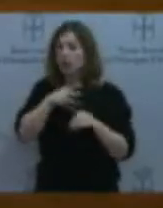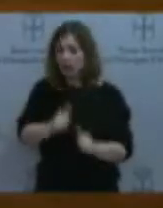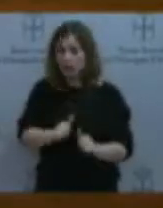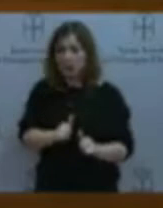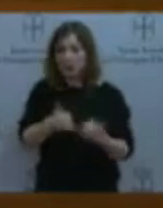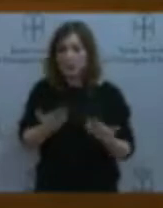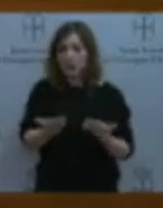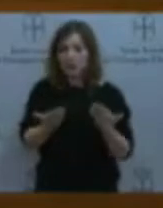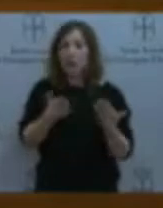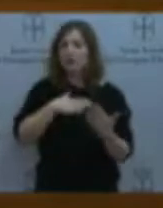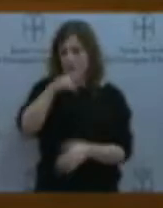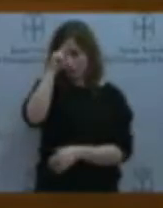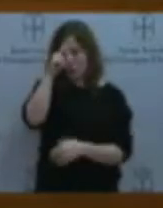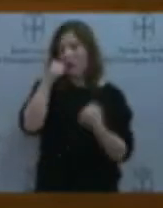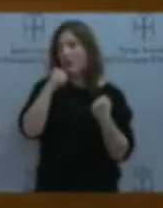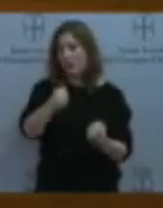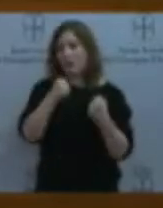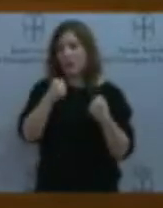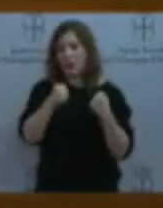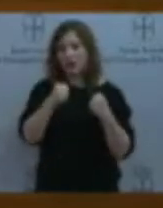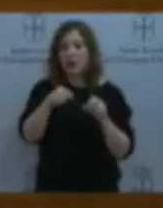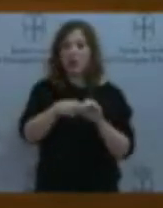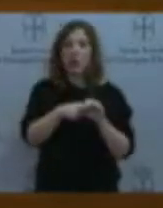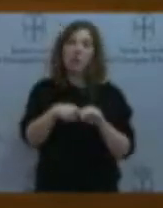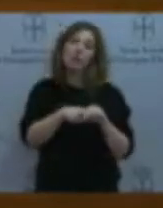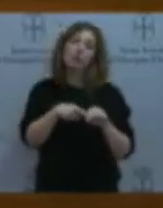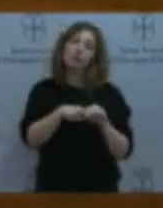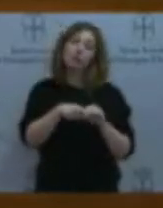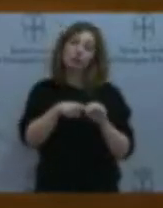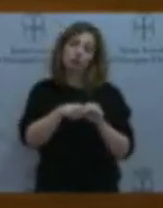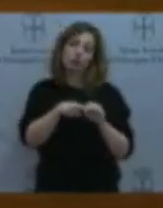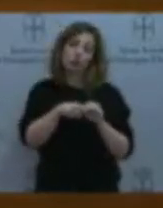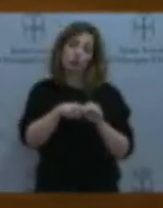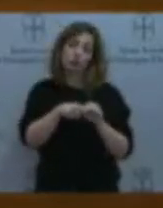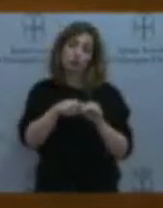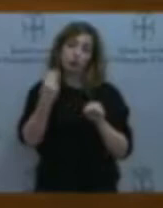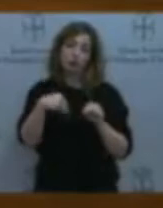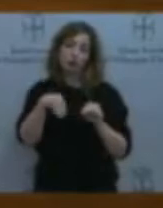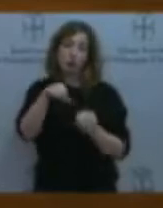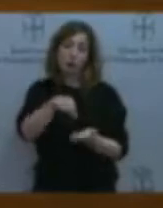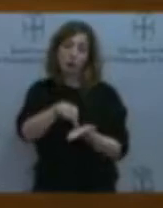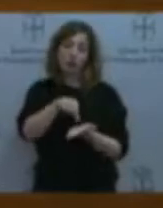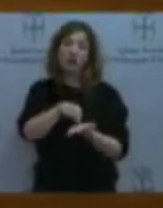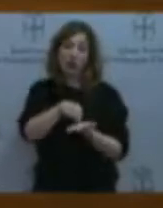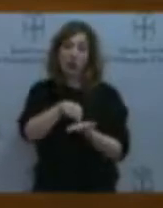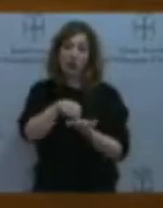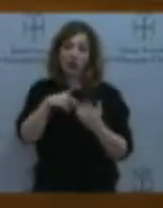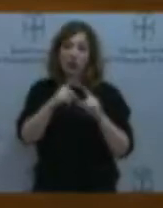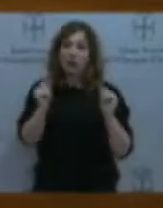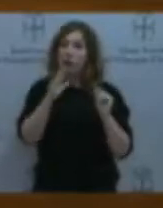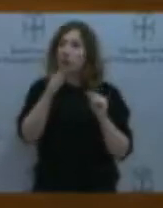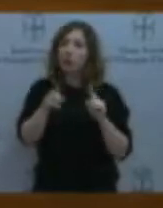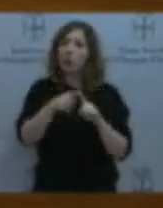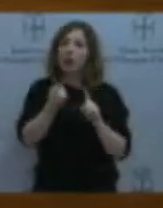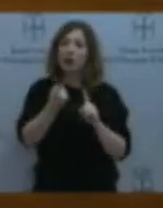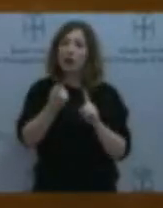Entonces, claro que nos preocupan los puestos de la central del ADA y que por el antojo de una empresa que manda